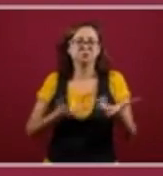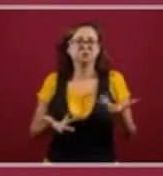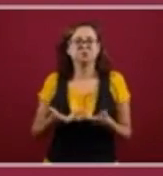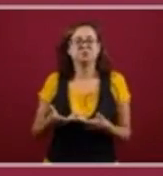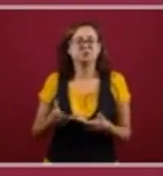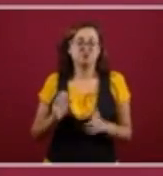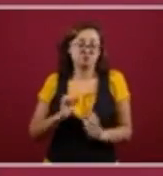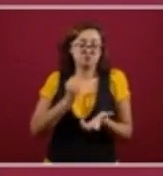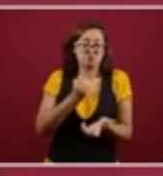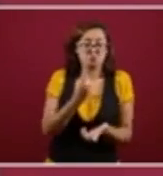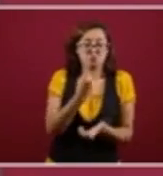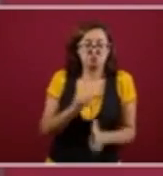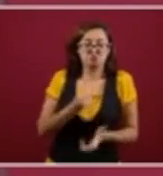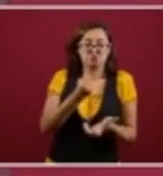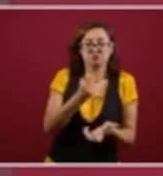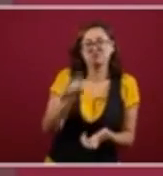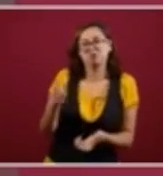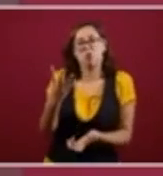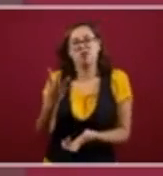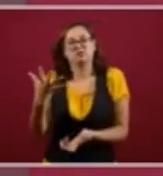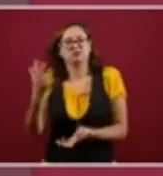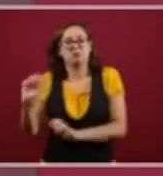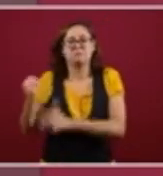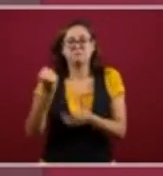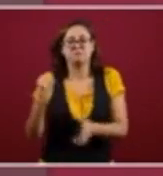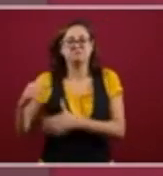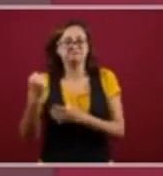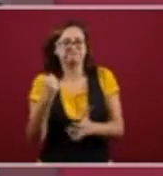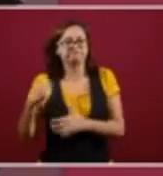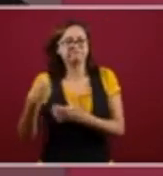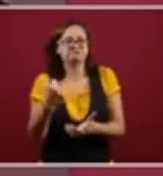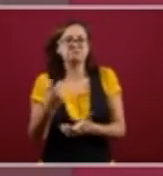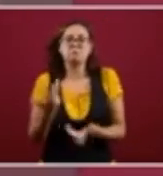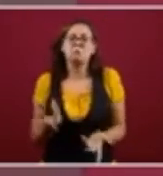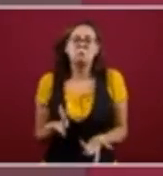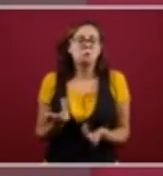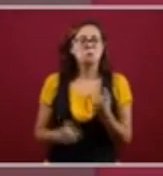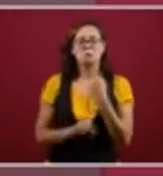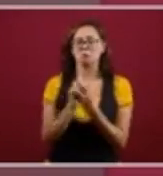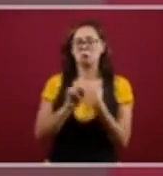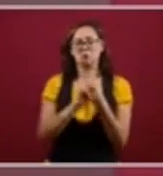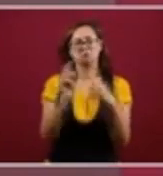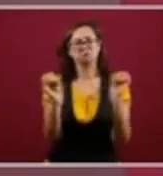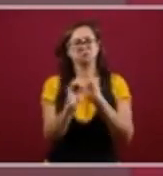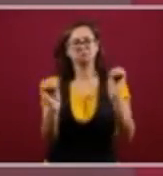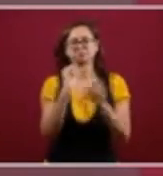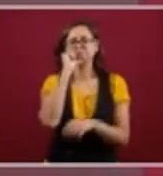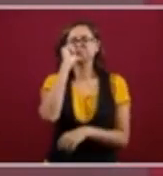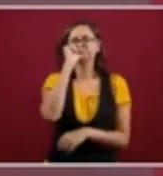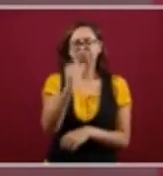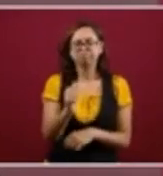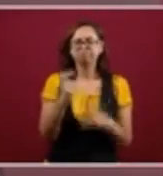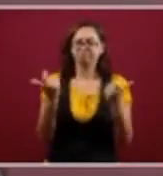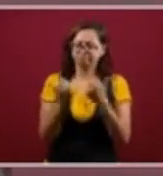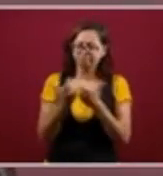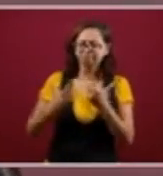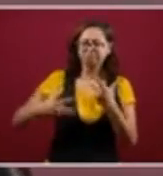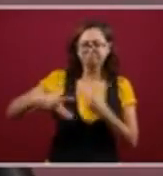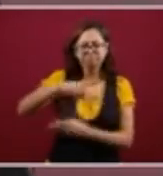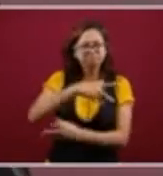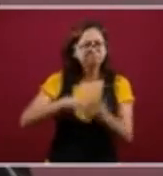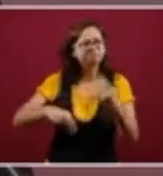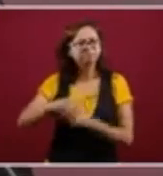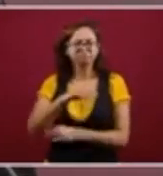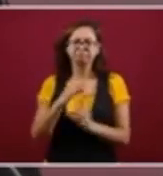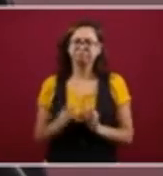4 o 5 veces más. Entonces, no tenemos ningún problema financiero,